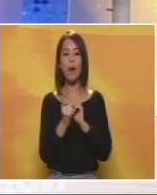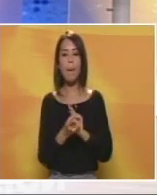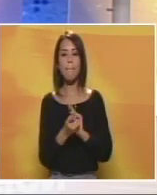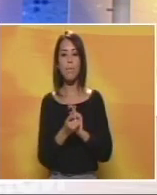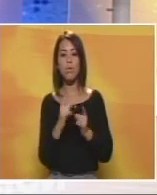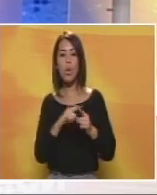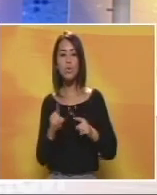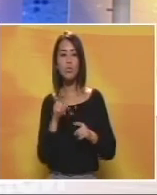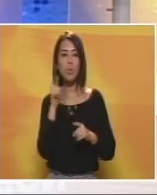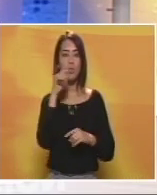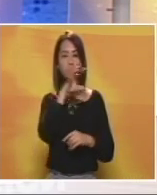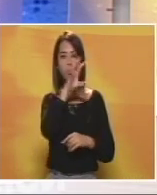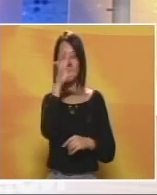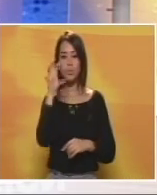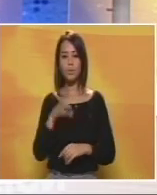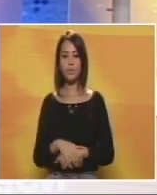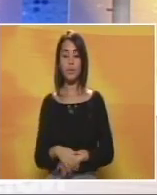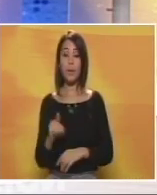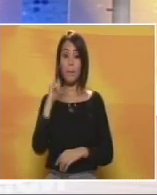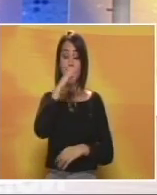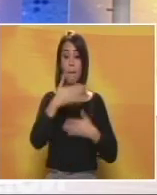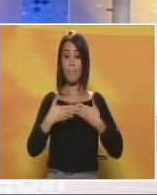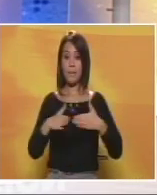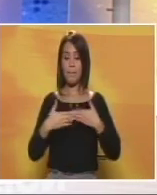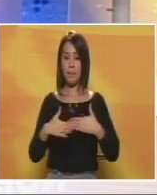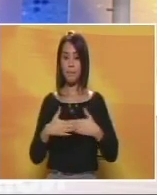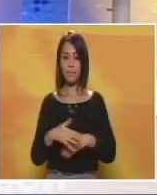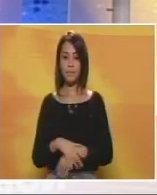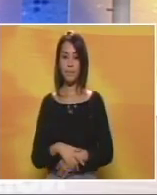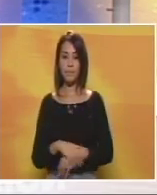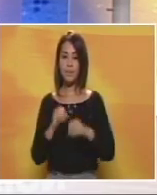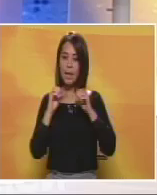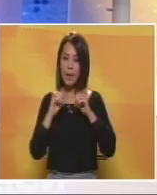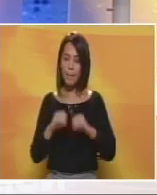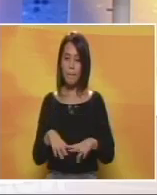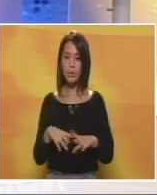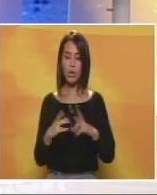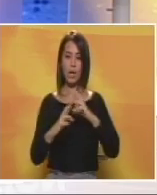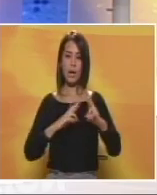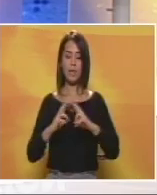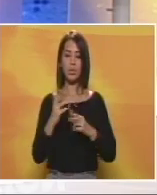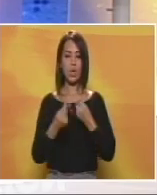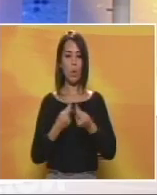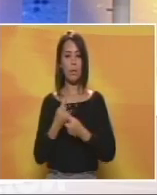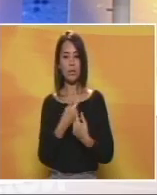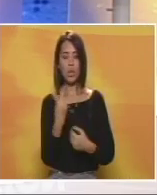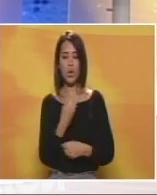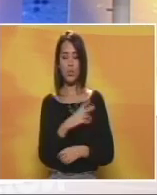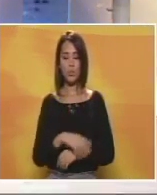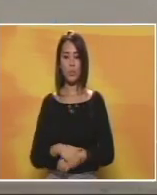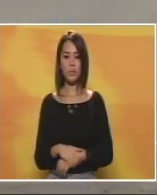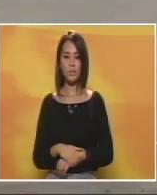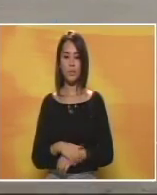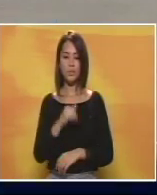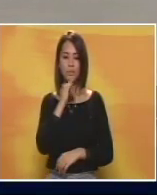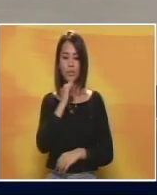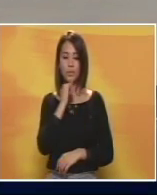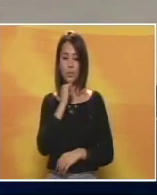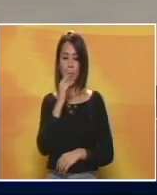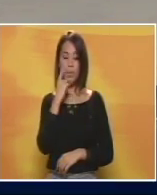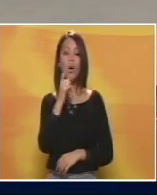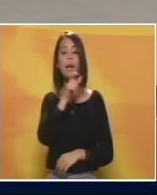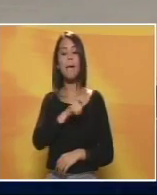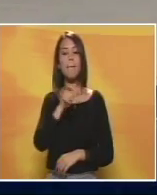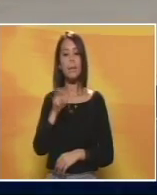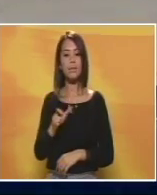a los pasajeros que tenían previsto viajar a Panamá tras la suspensión de relaciones comerciales entre ambas naciones. Láser informó que las personas